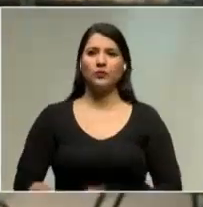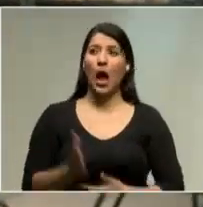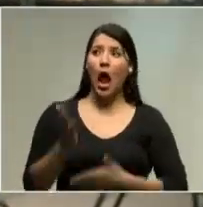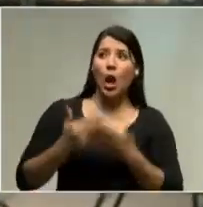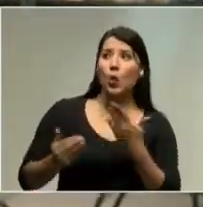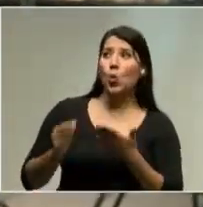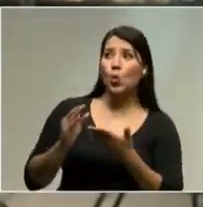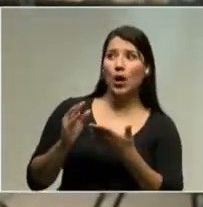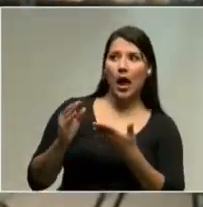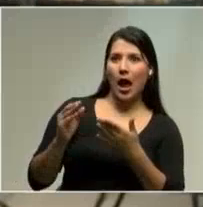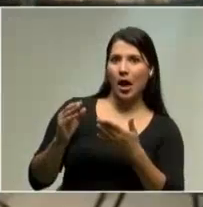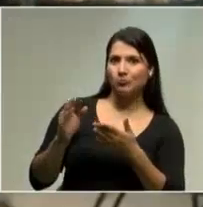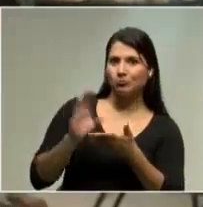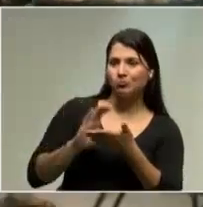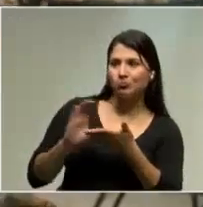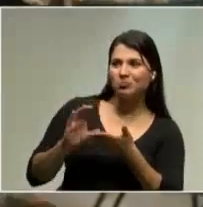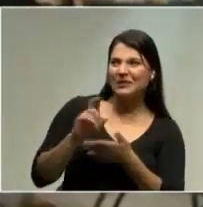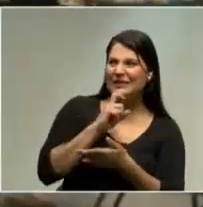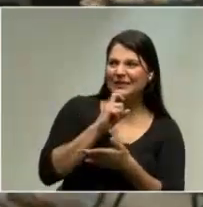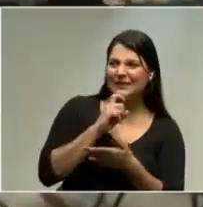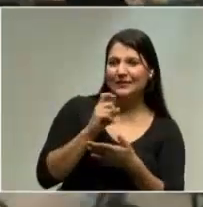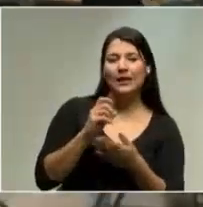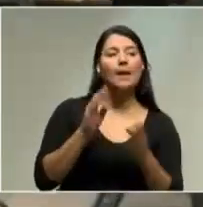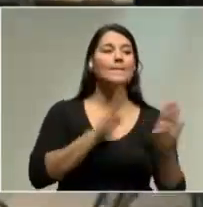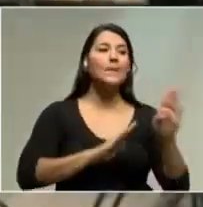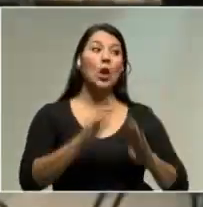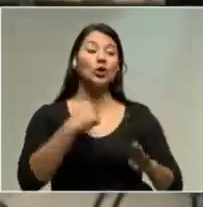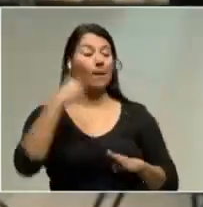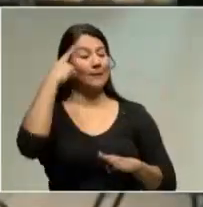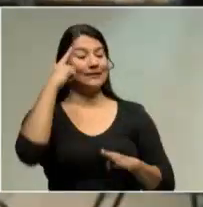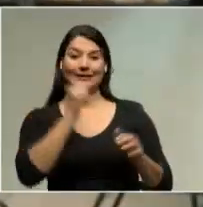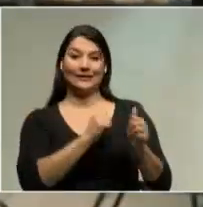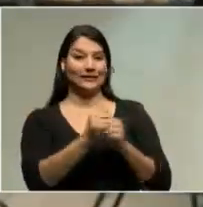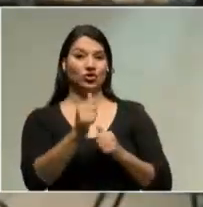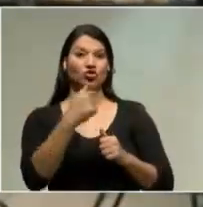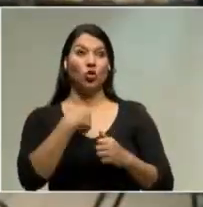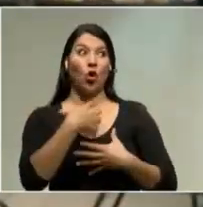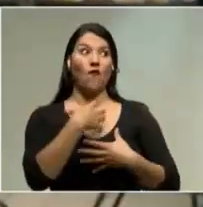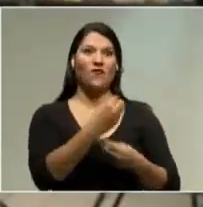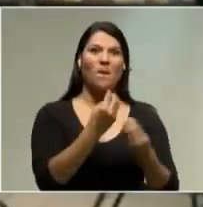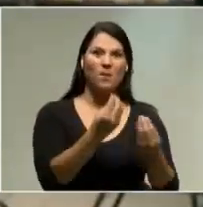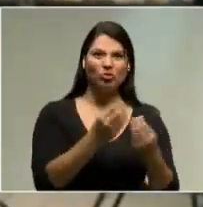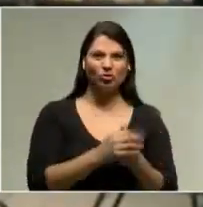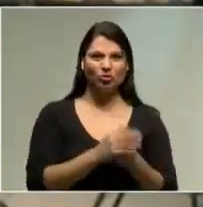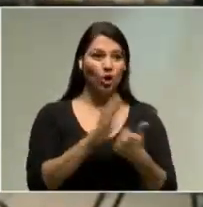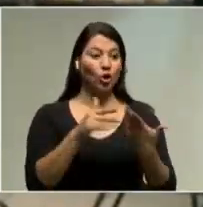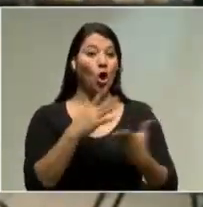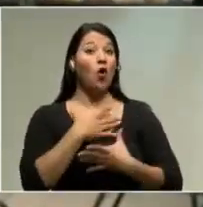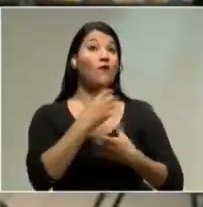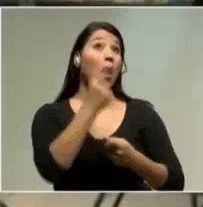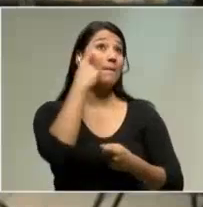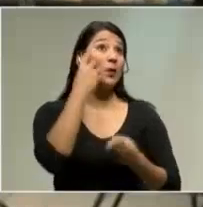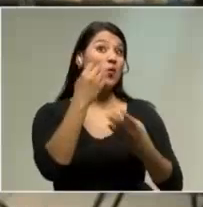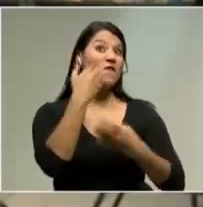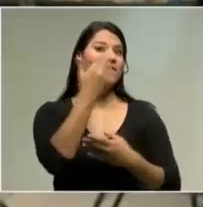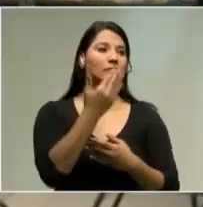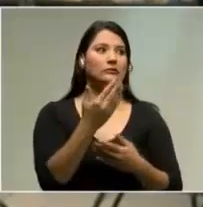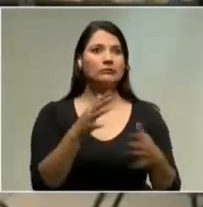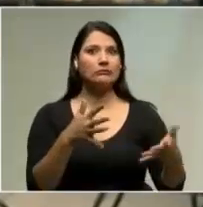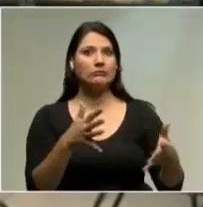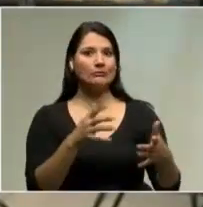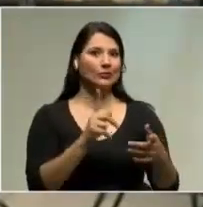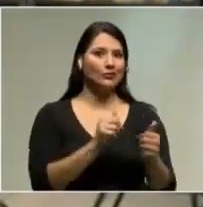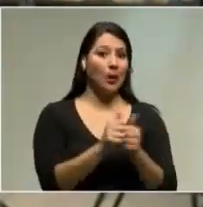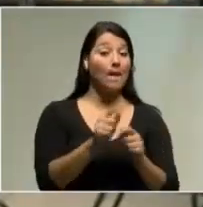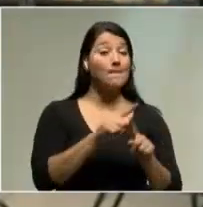materia en particular que estuviera todavía con duda? Biología, pensaba que no le iba a pasar porque me le confié. Como todo el mundo se le confía porque piensa que es muy fácil. Pero